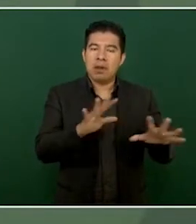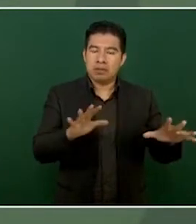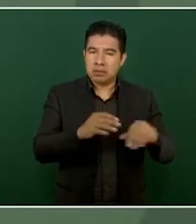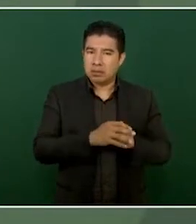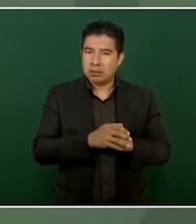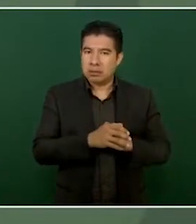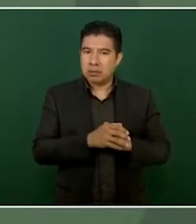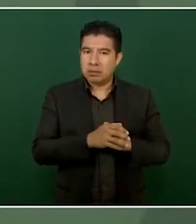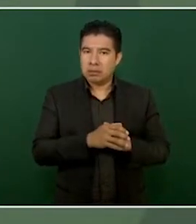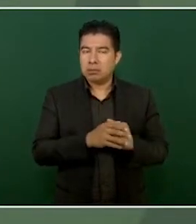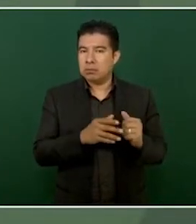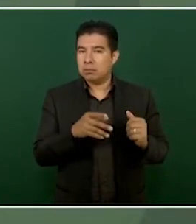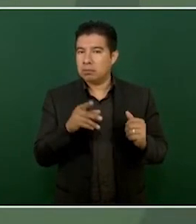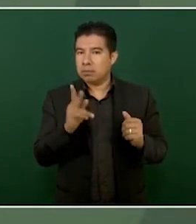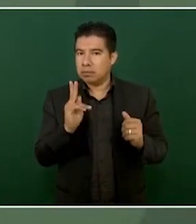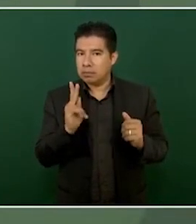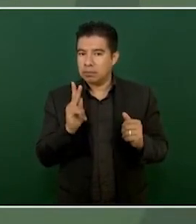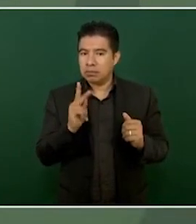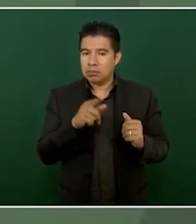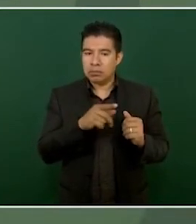que no tienen que ver